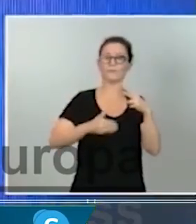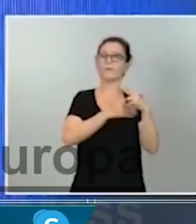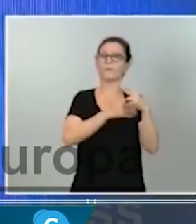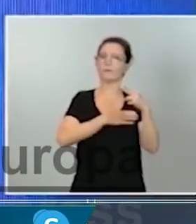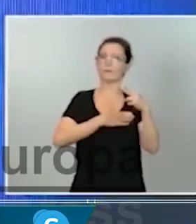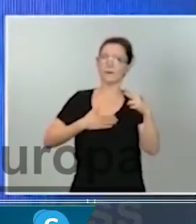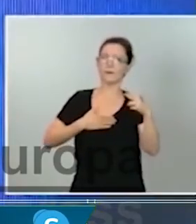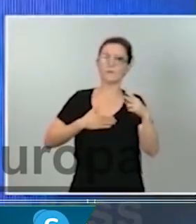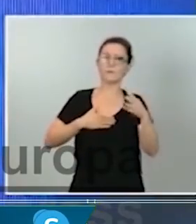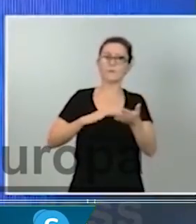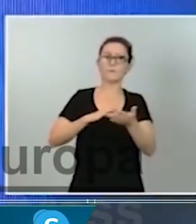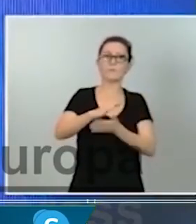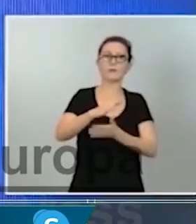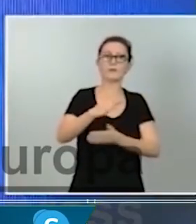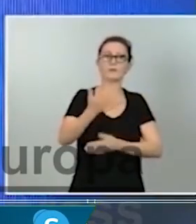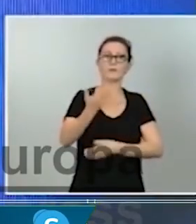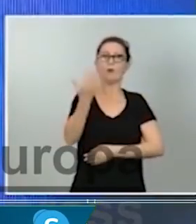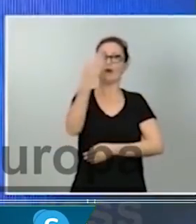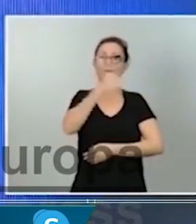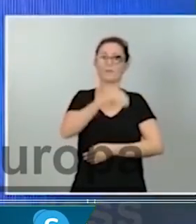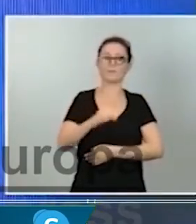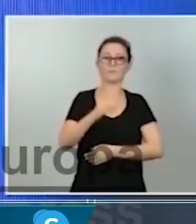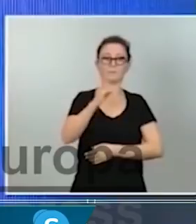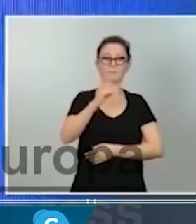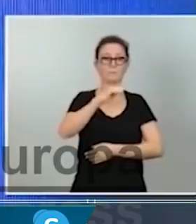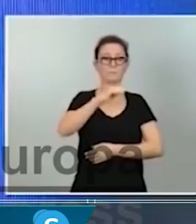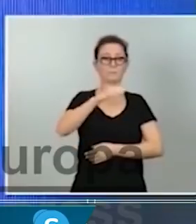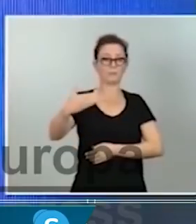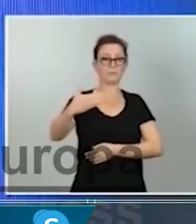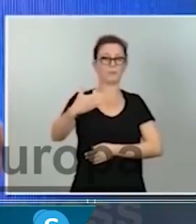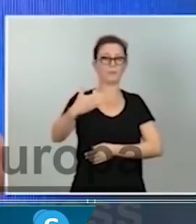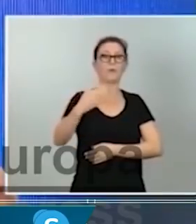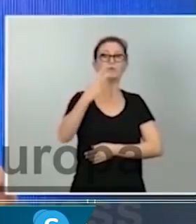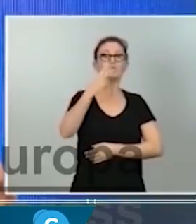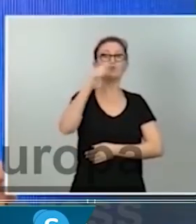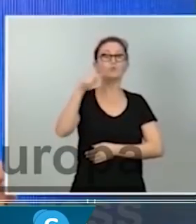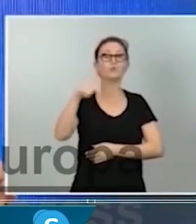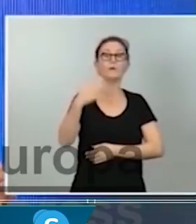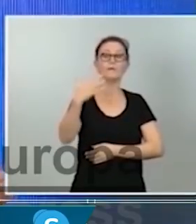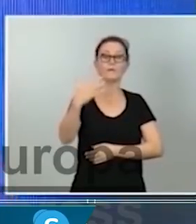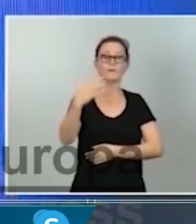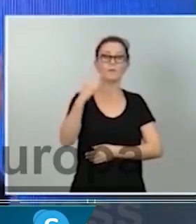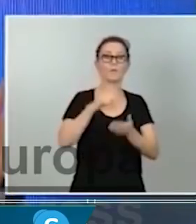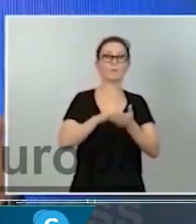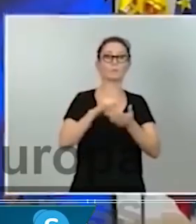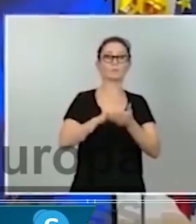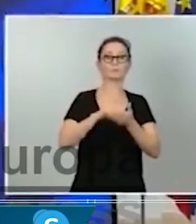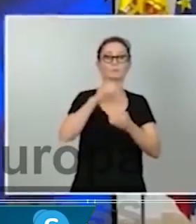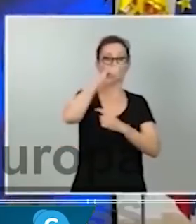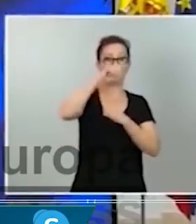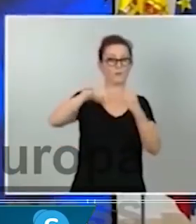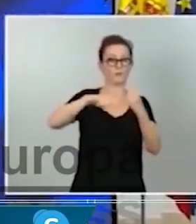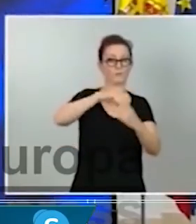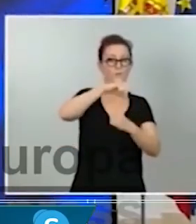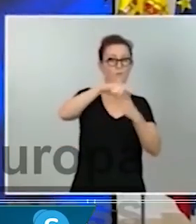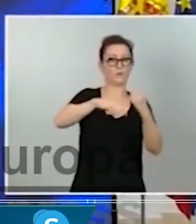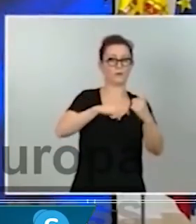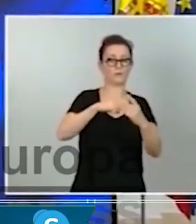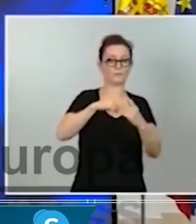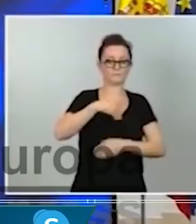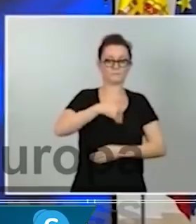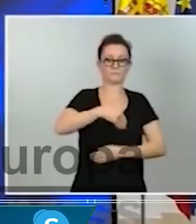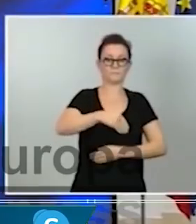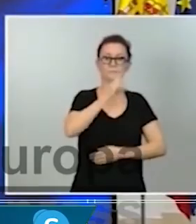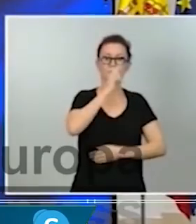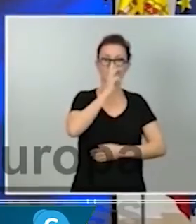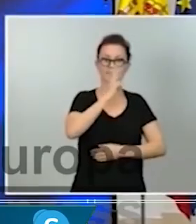en arte es decir supondría no crear ningún tipo de empleo con respecto a lo que hay tampoco concuerda con